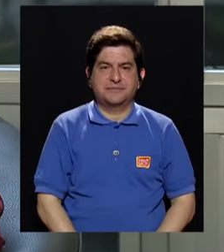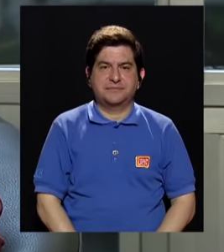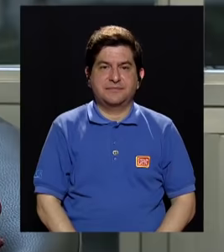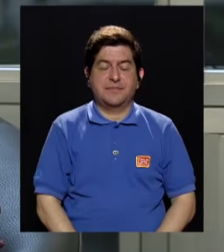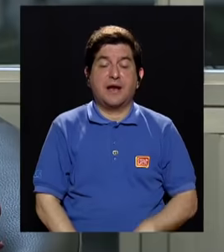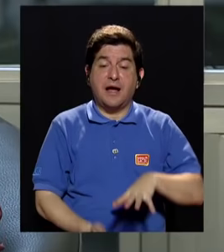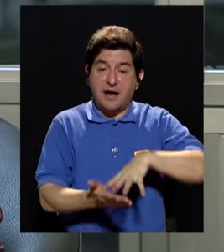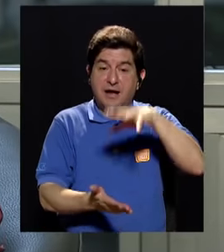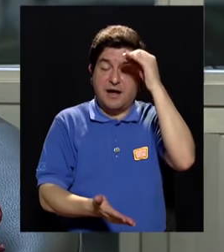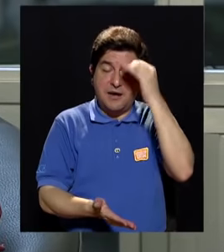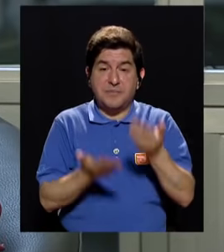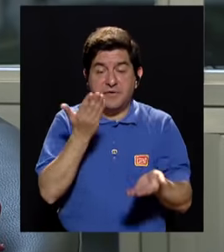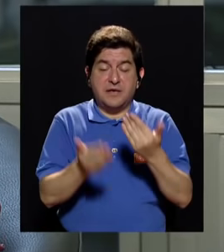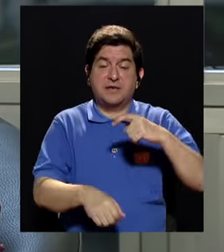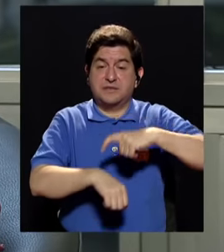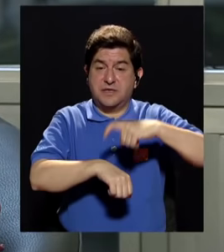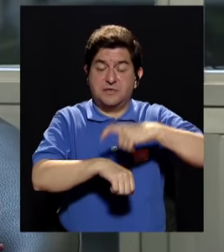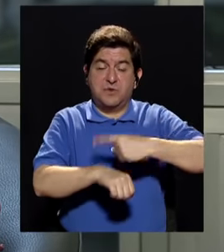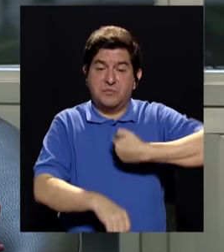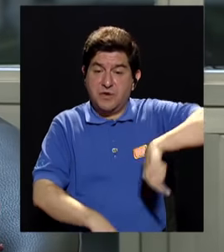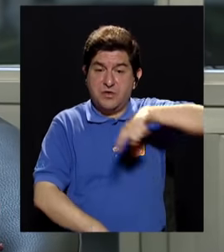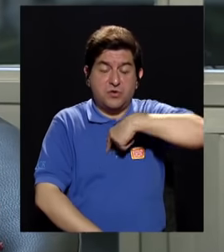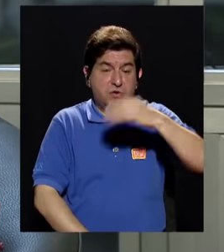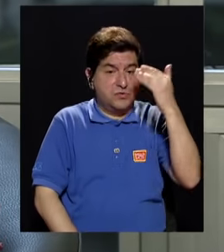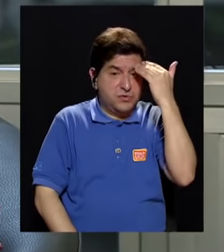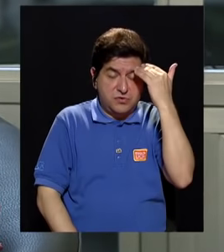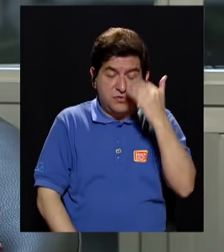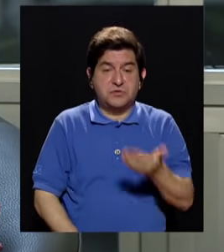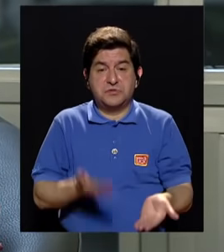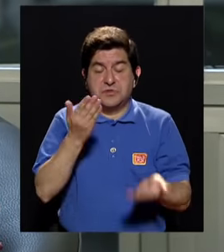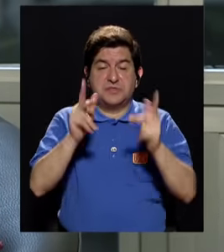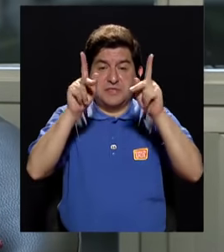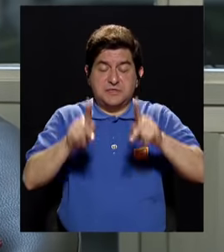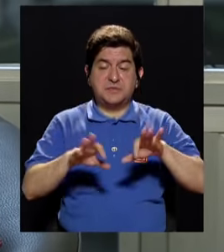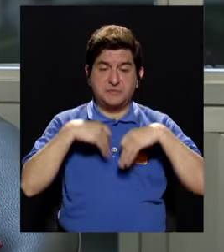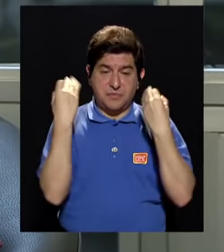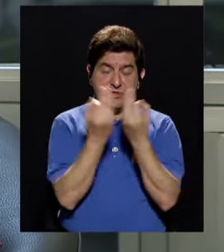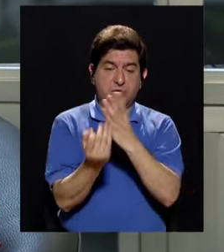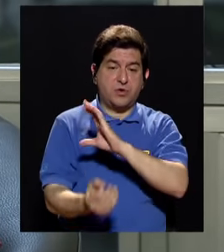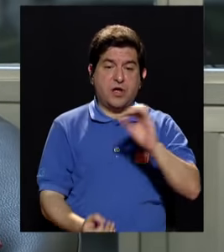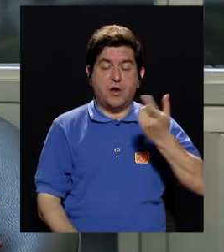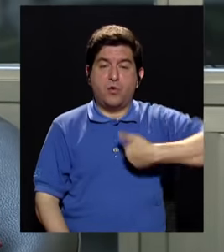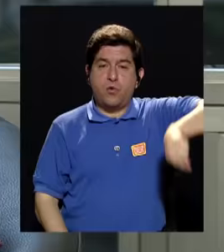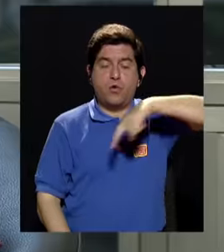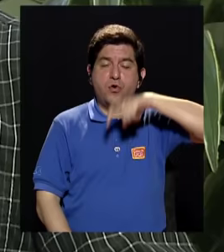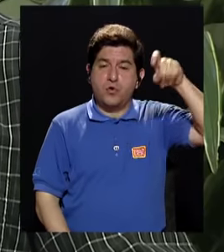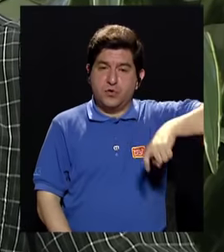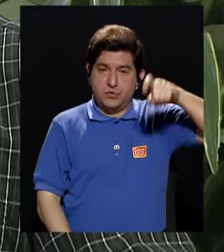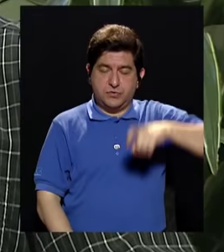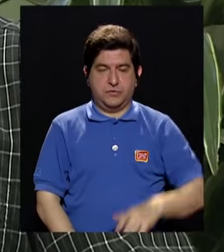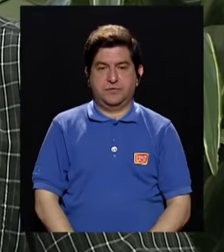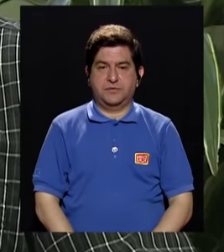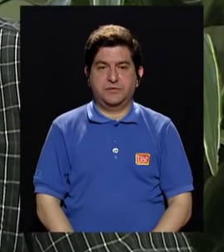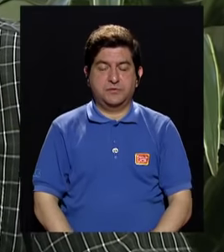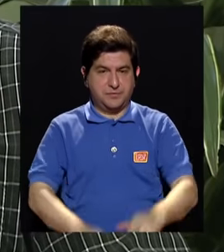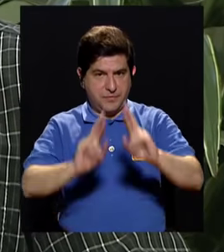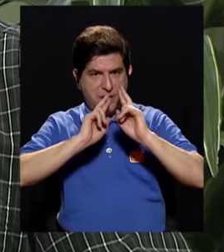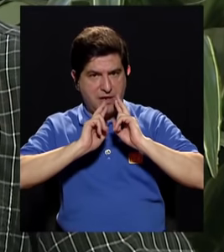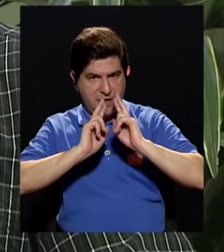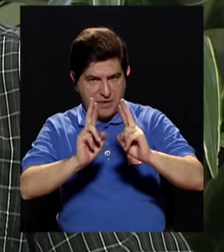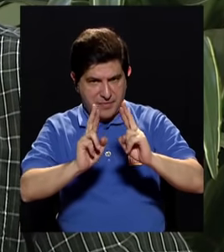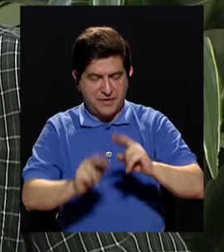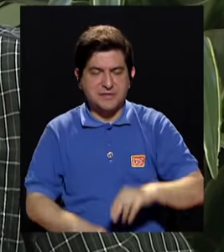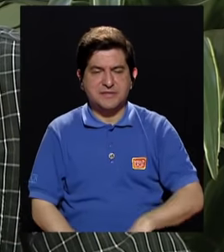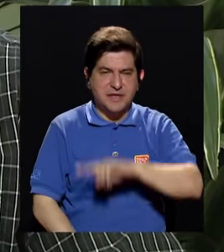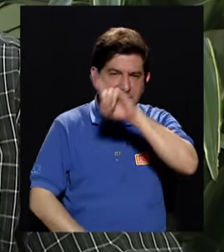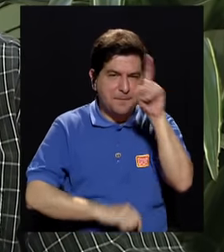amente para aprender si en algún momento aú no lo sabemos algún Familiar o incluso nosotros mismos lo vayamos a necesitar y para responder